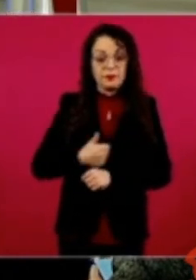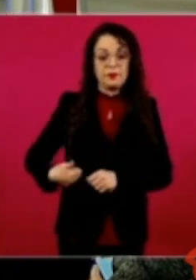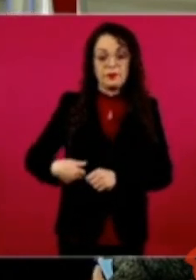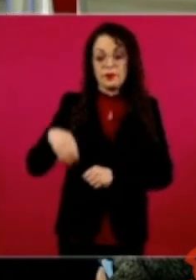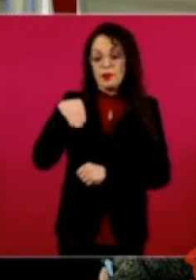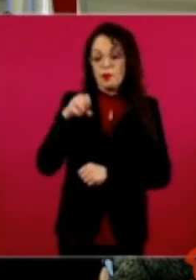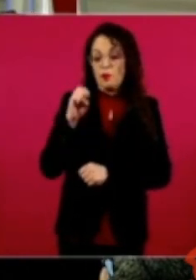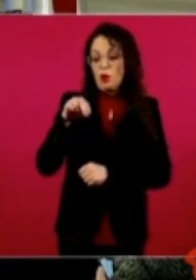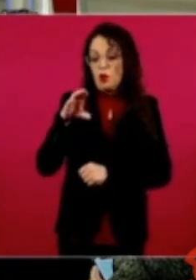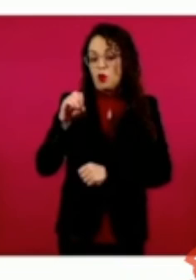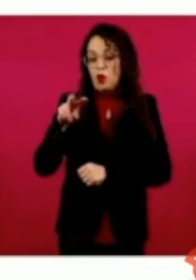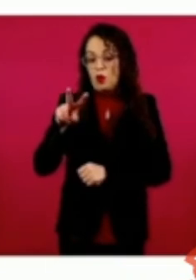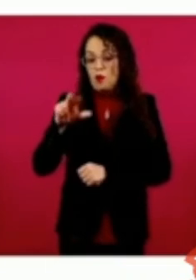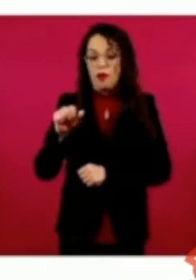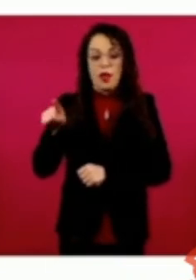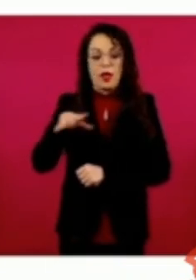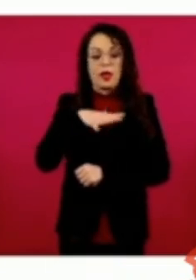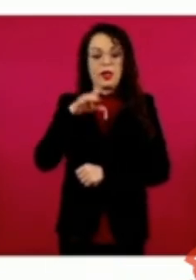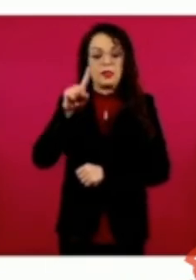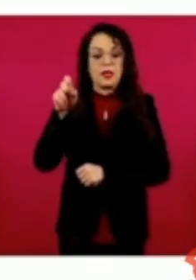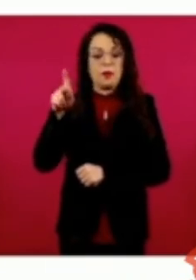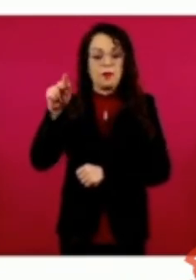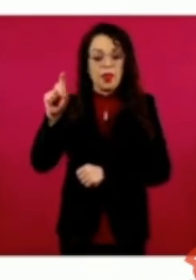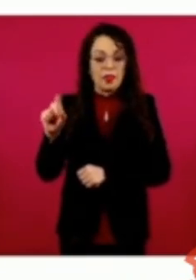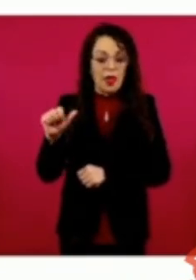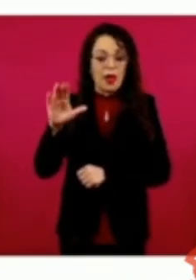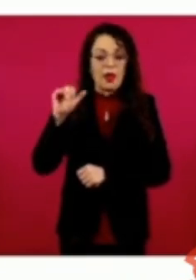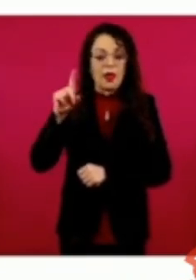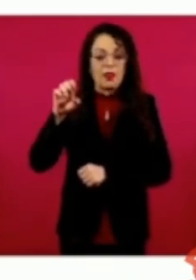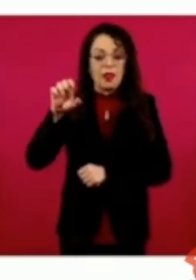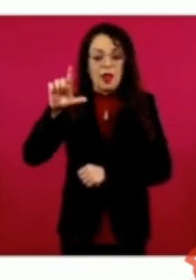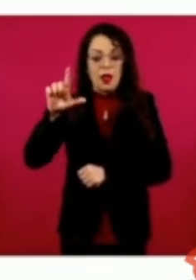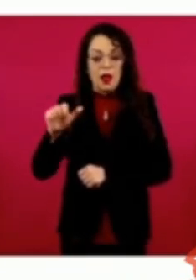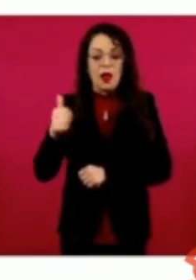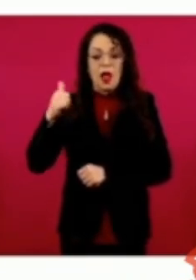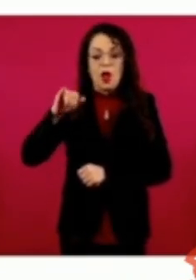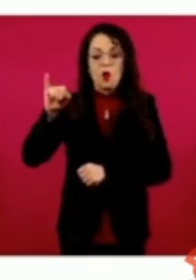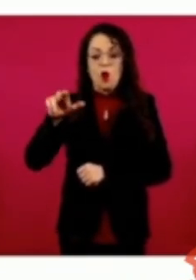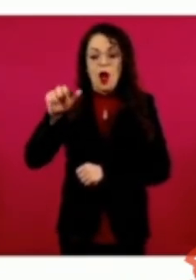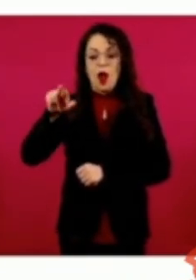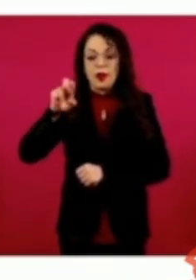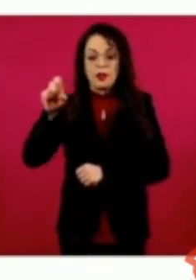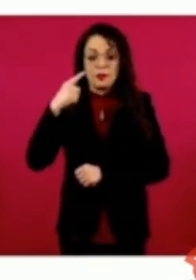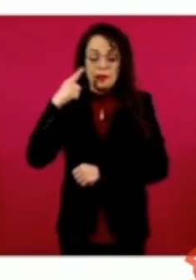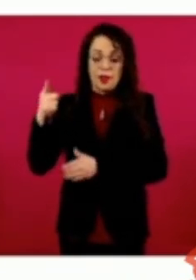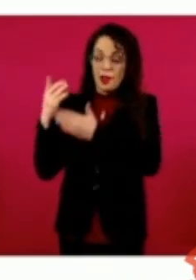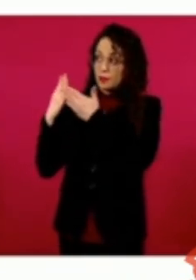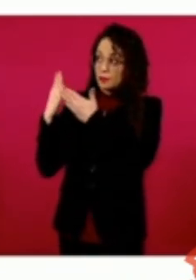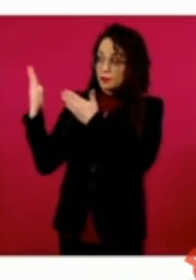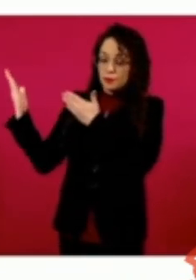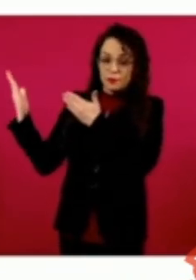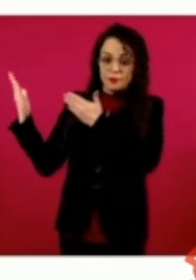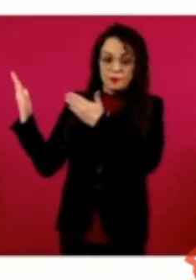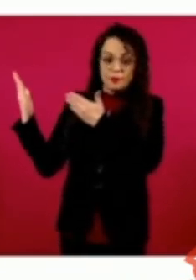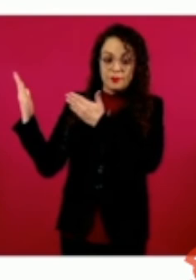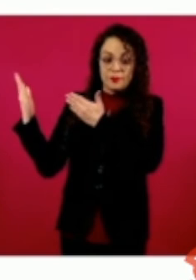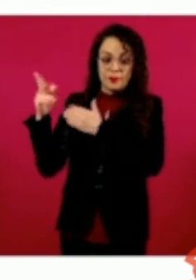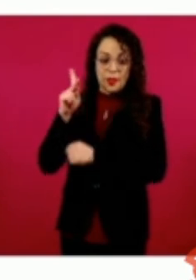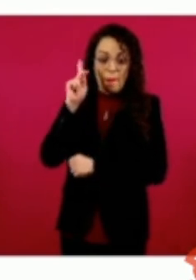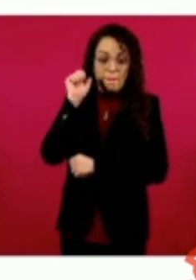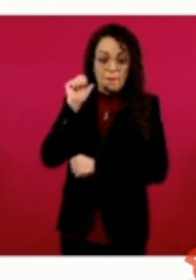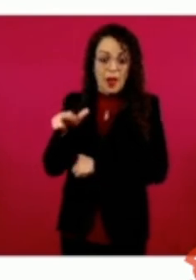Cepeda, Candela y Juárez. Esto le tocaría al PAN, ¿no?